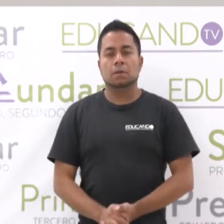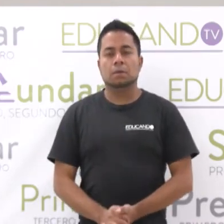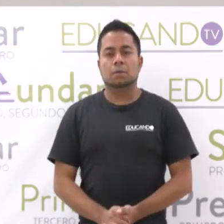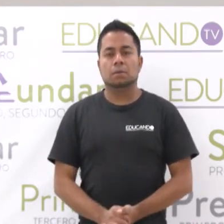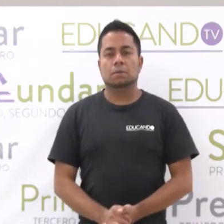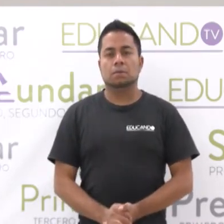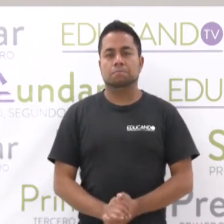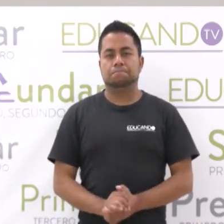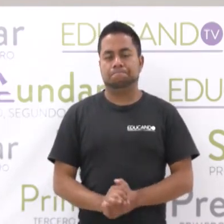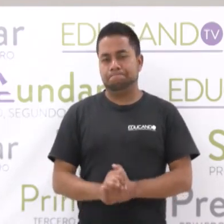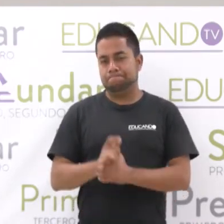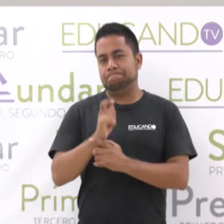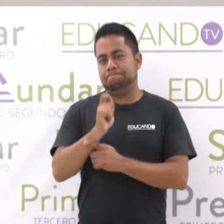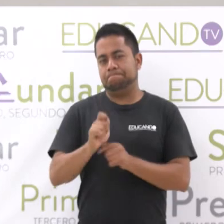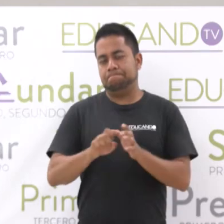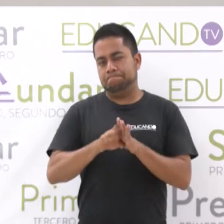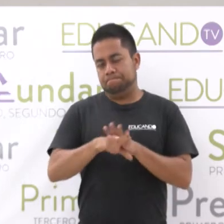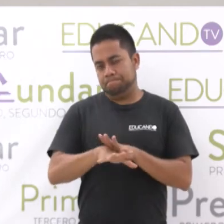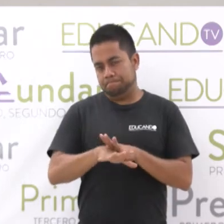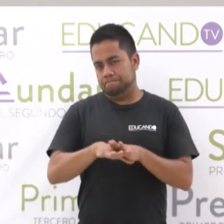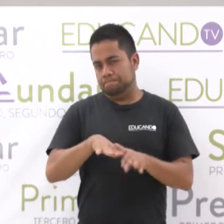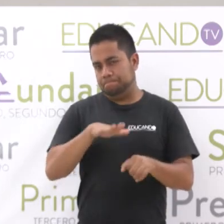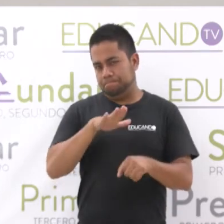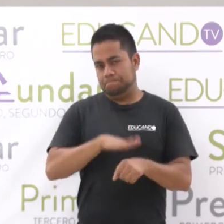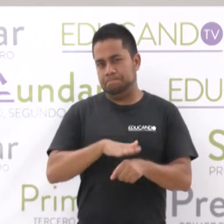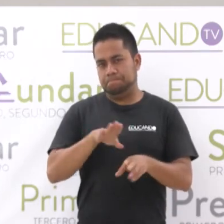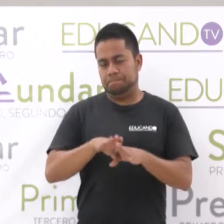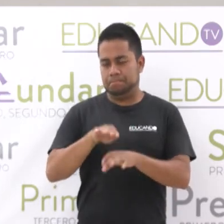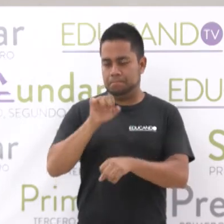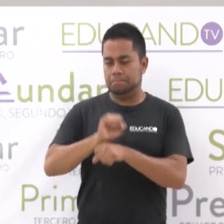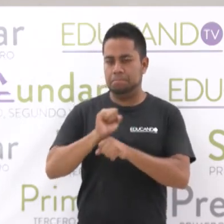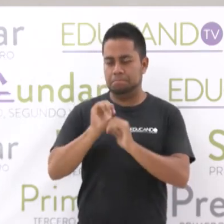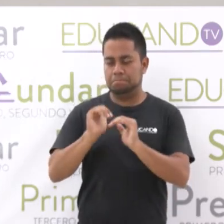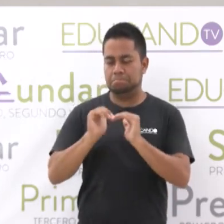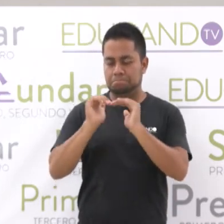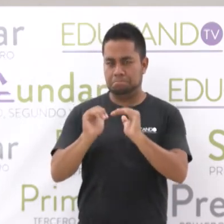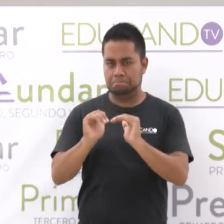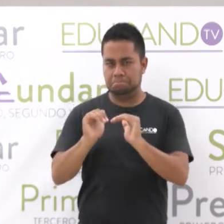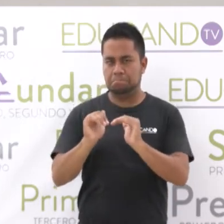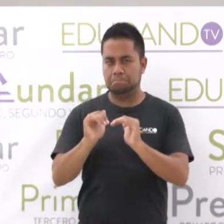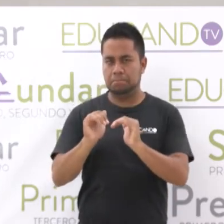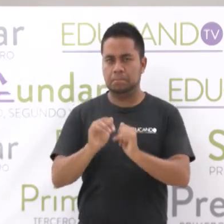lo que significa un poco más de la secundaria concluida.